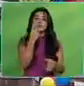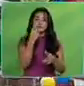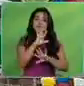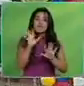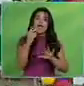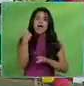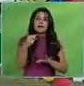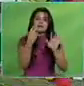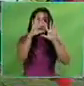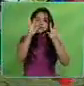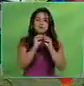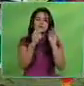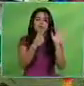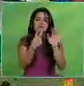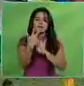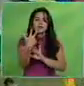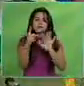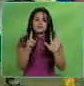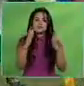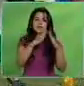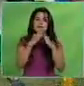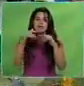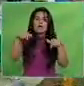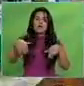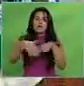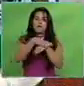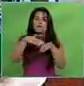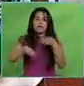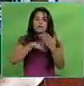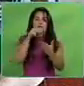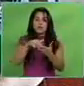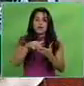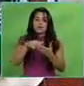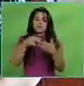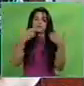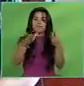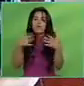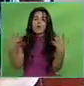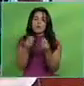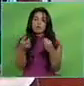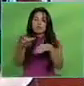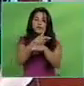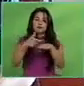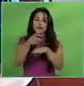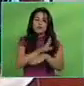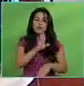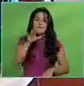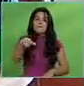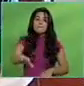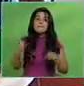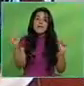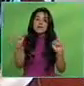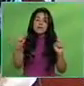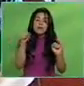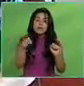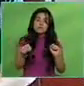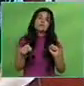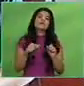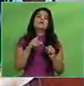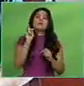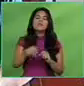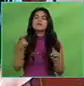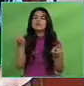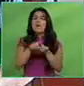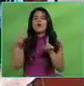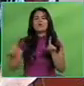736 viviendas que en el día de hoy está inaugurando el gobierno nacional en conjunto con la gobernación del estado Mérida en esta entidad, al igual que en todo